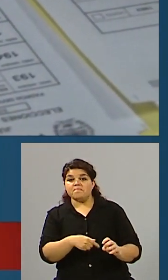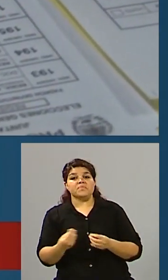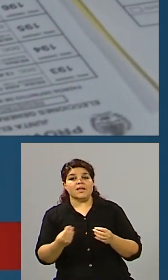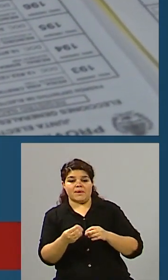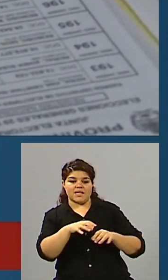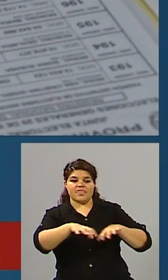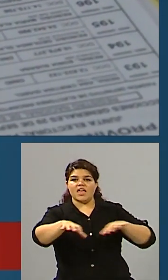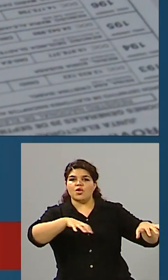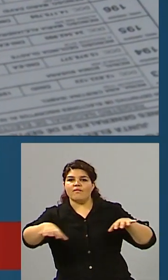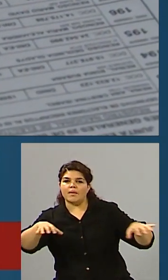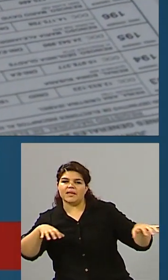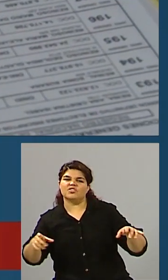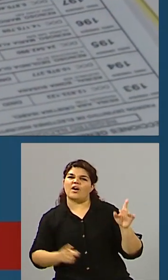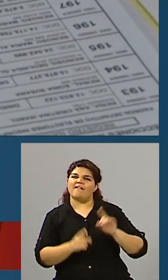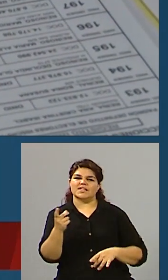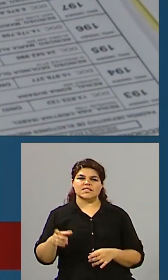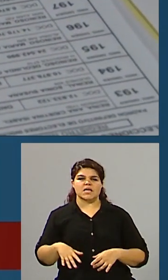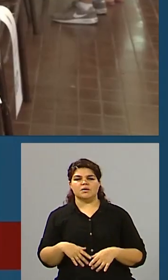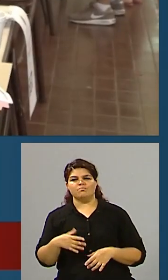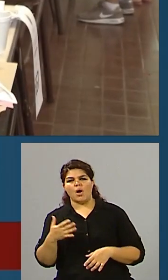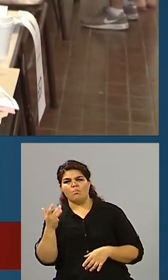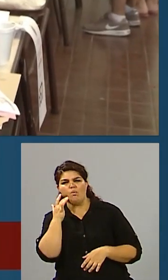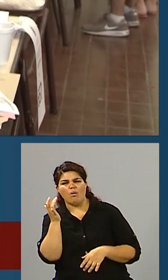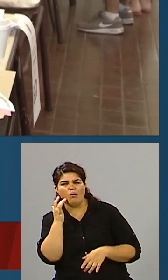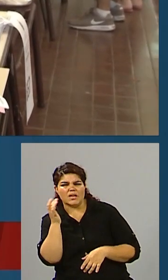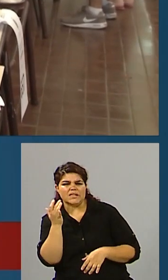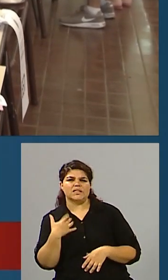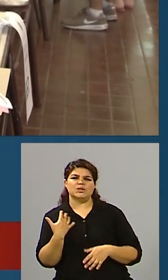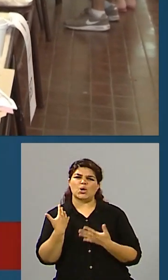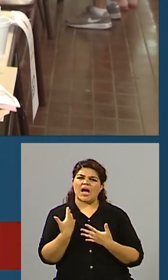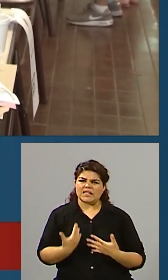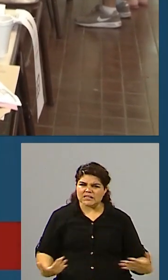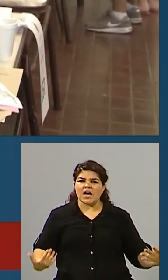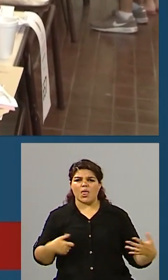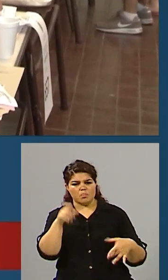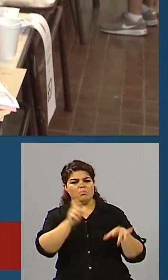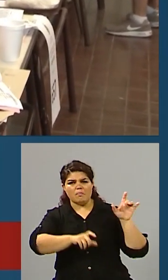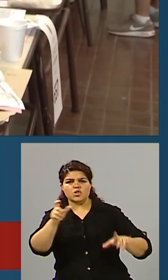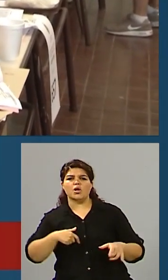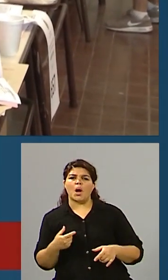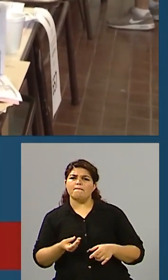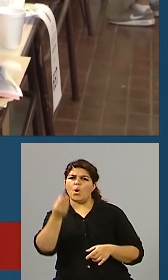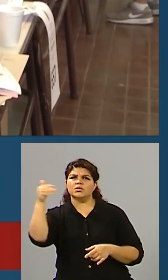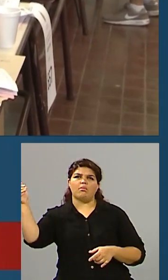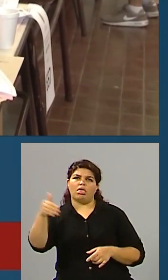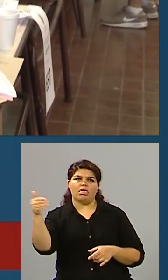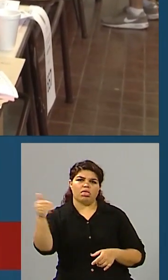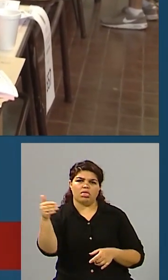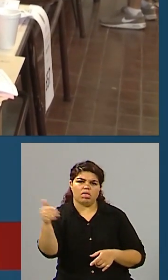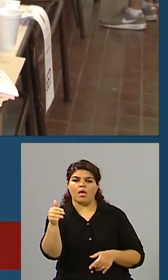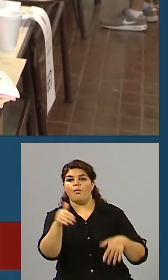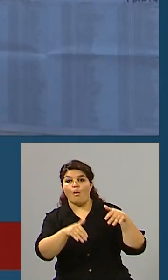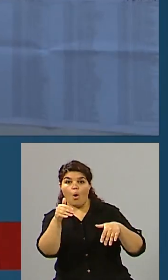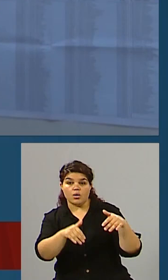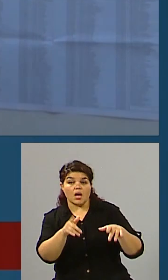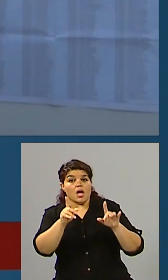puede ser molesto, puede ser fastidioso para el ciudadano común, termina dando la posibilidad de,